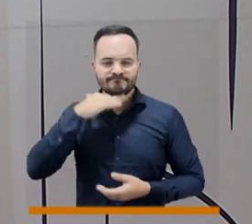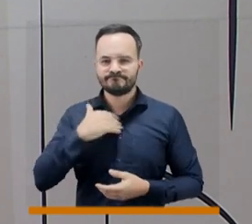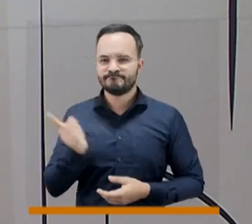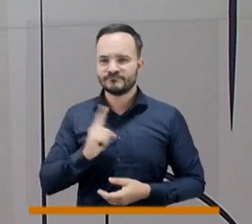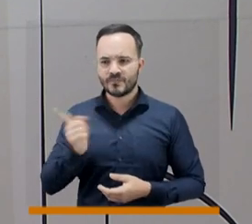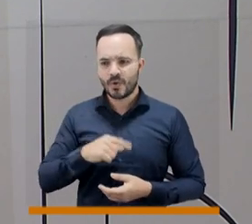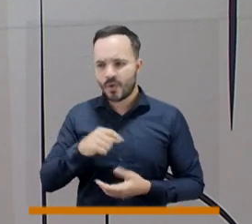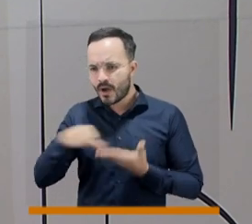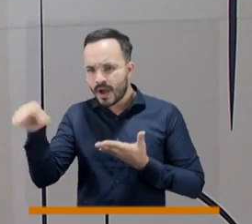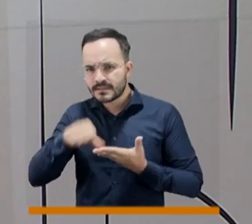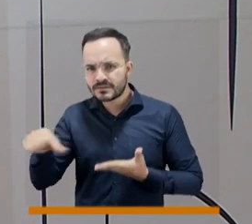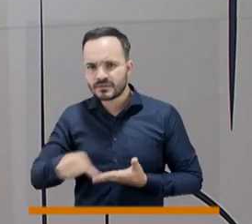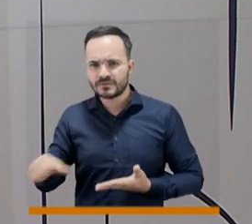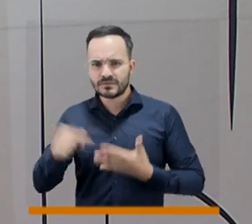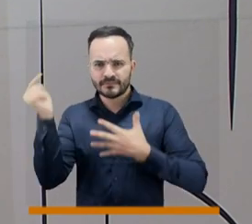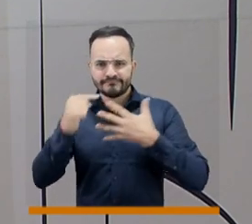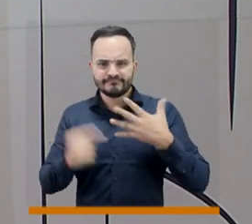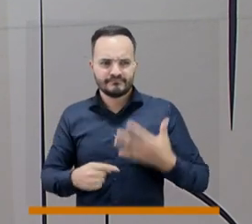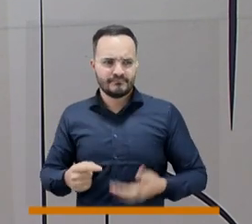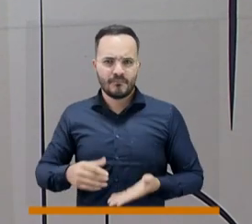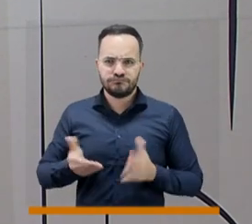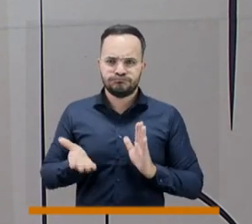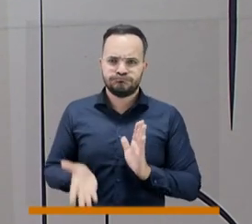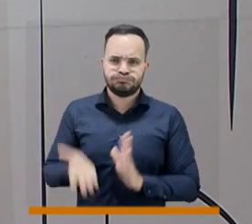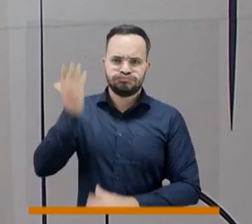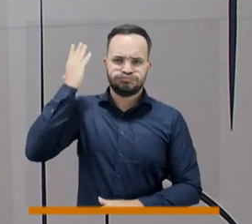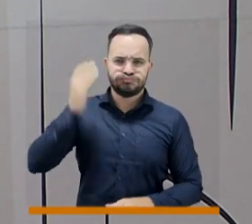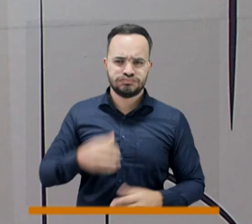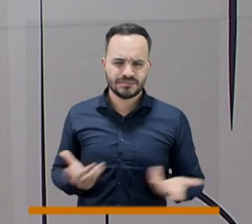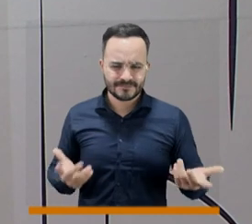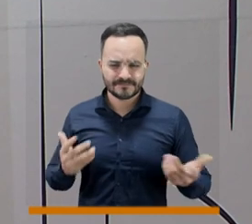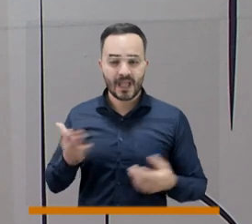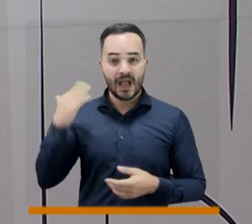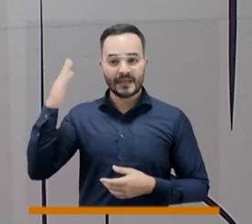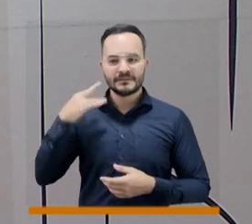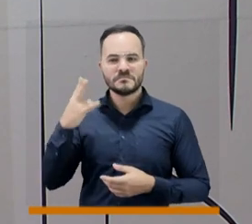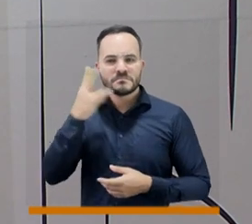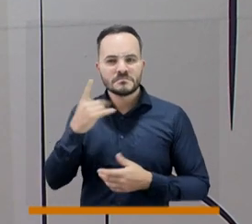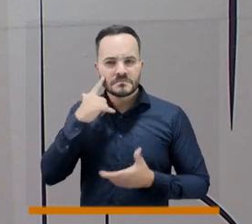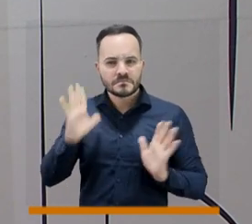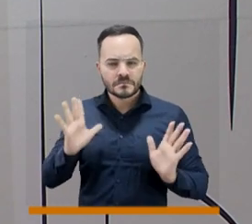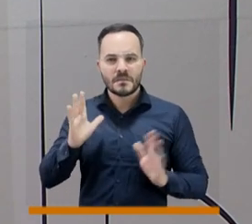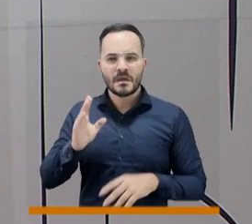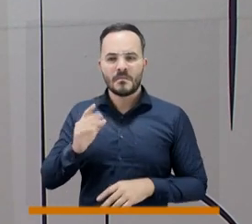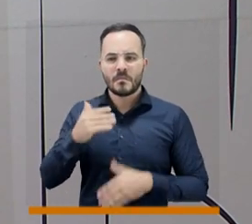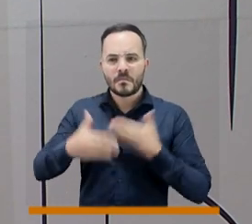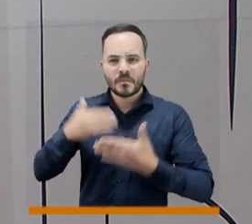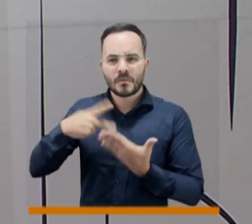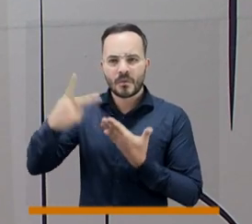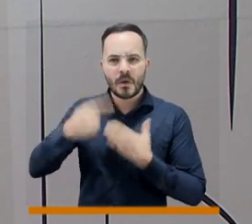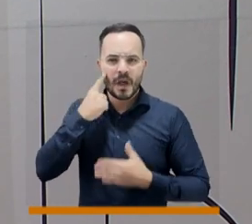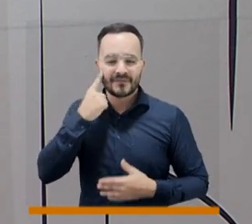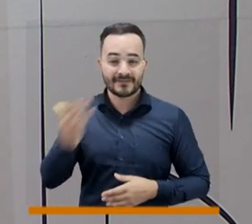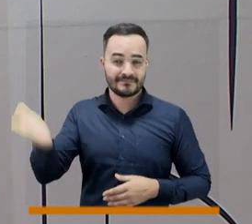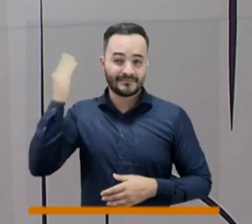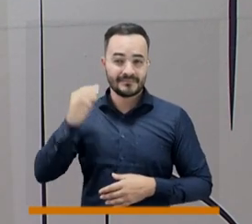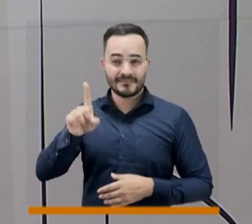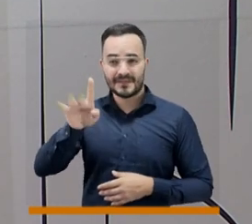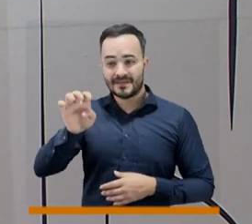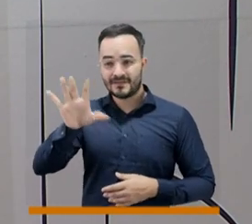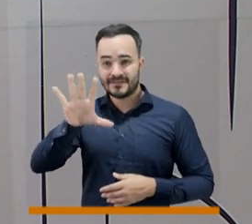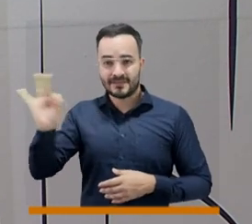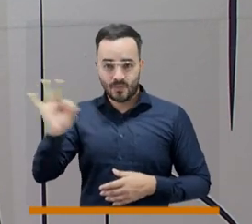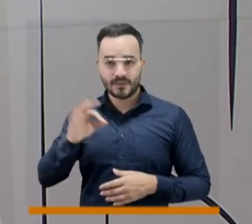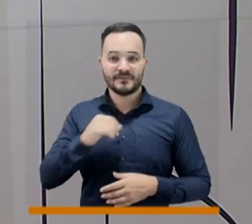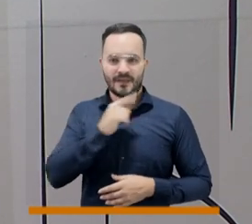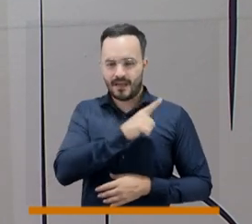un aumento en la erogación de los gastos. Entonces, lo que fue un proyecto piloto de las Naciones